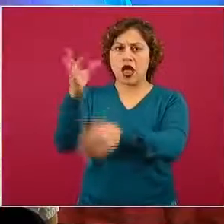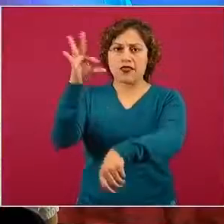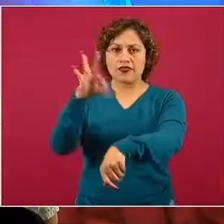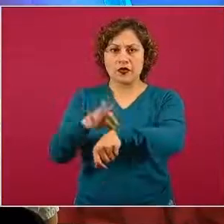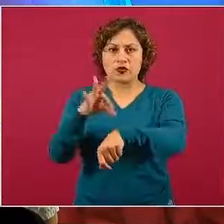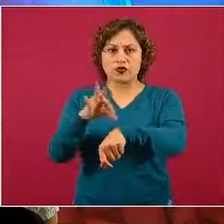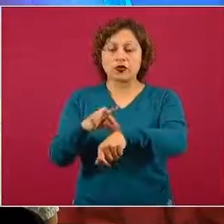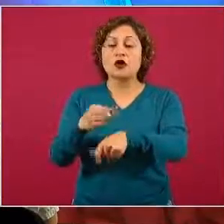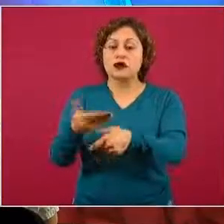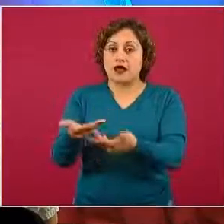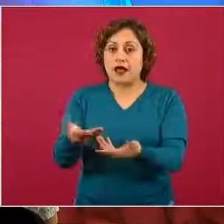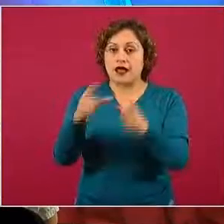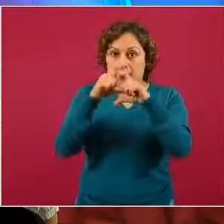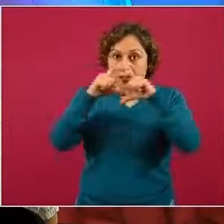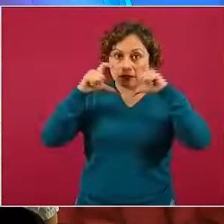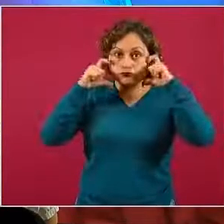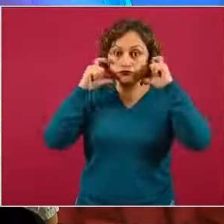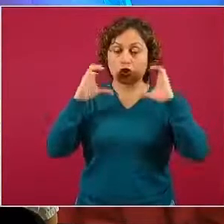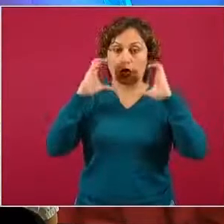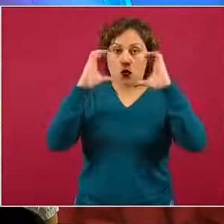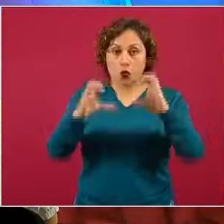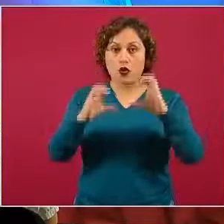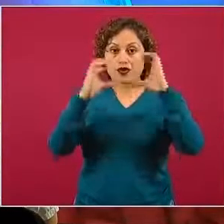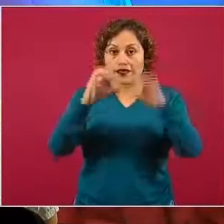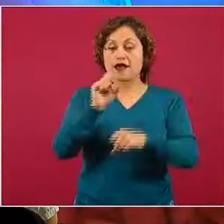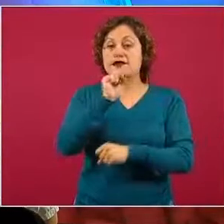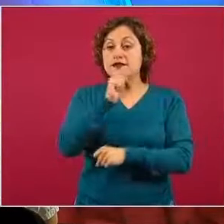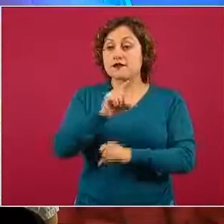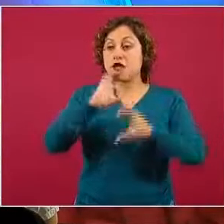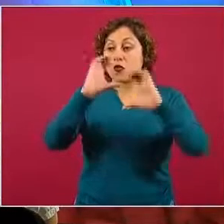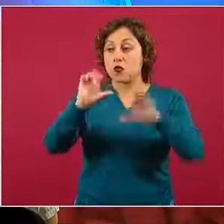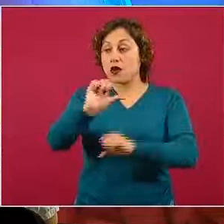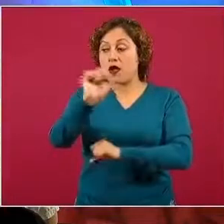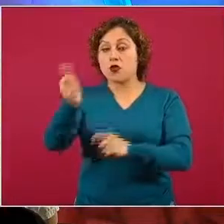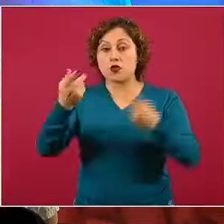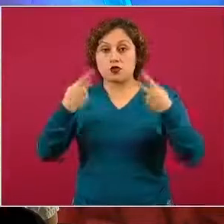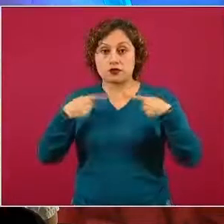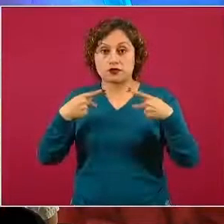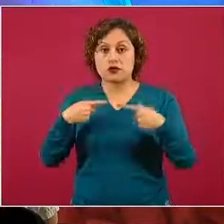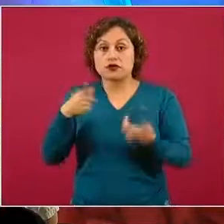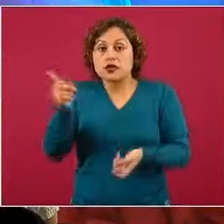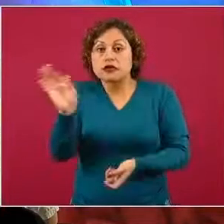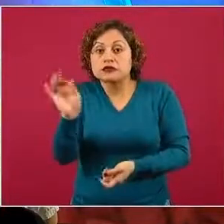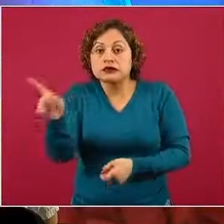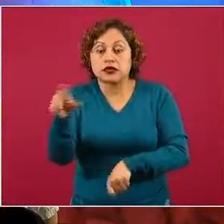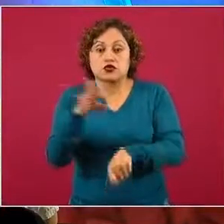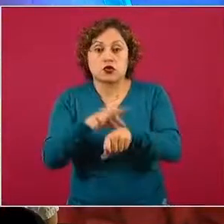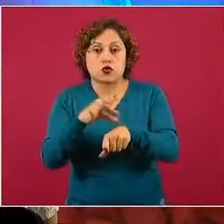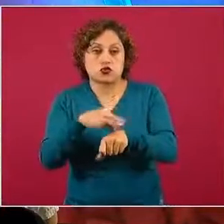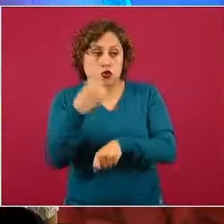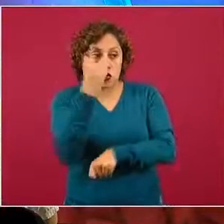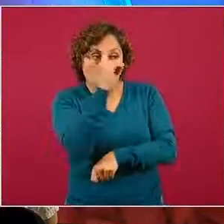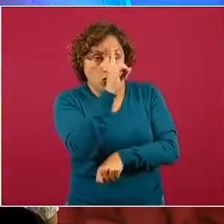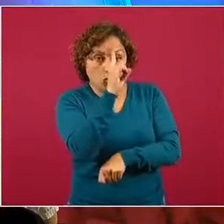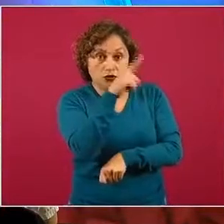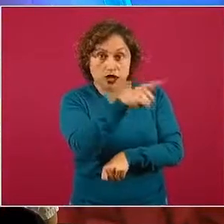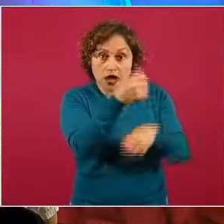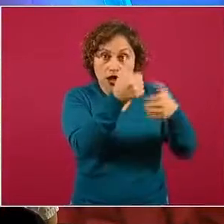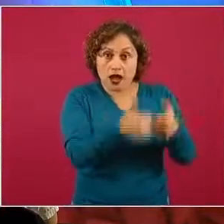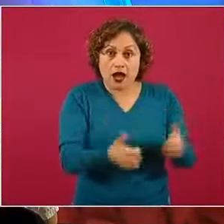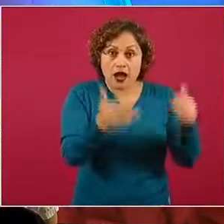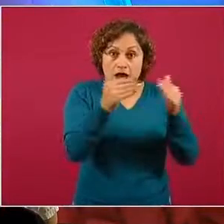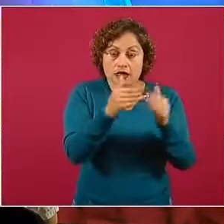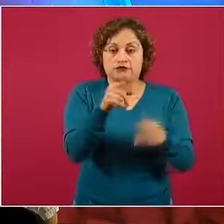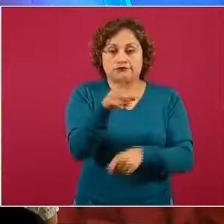las indicaciones de los profesionales de la salud, realizar el resguardo en domicilio o en su momento pues tener que ingresar